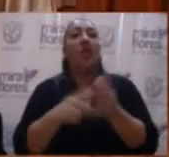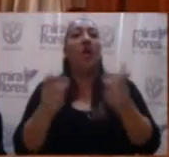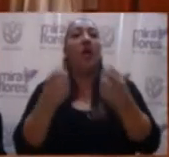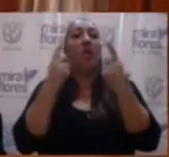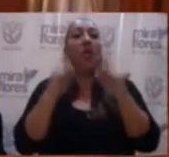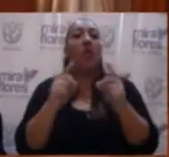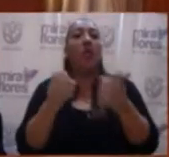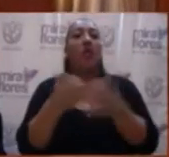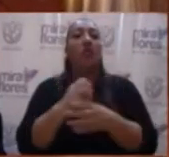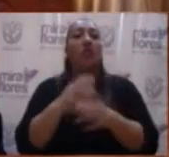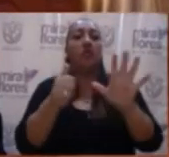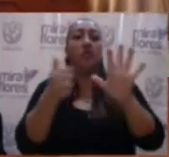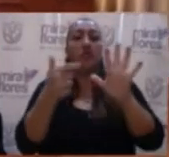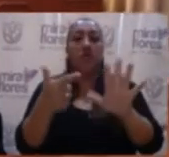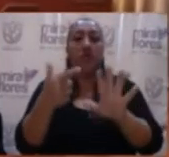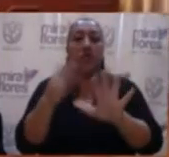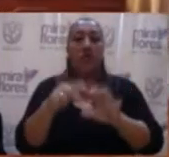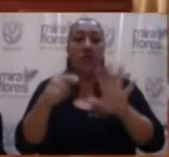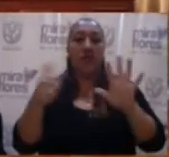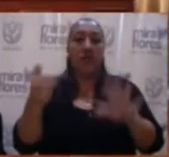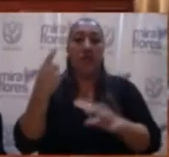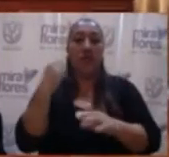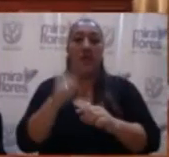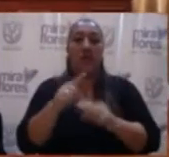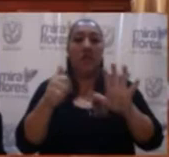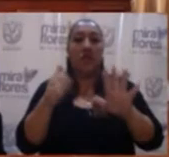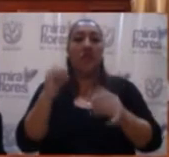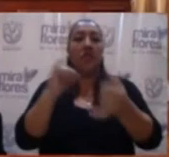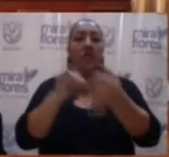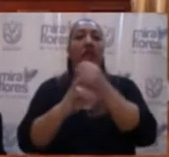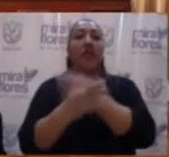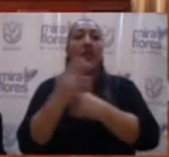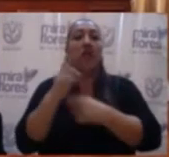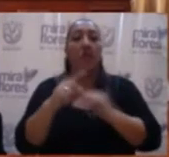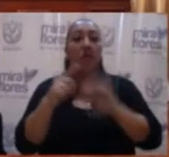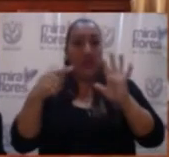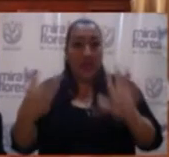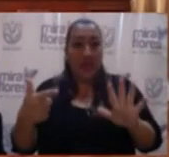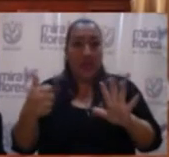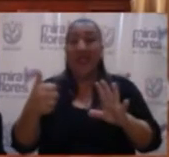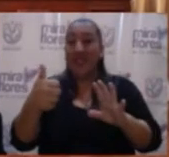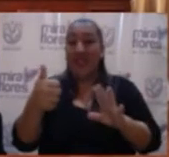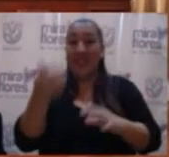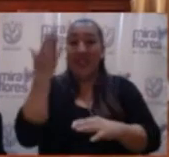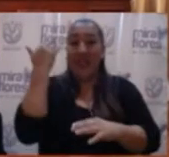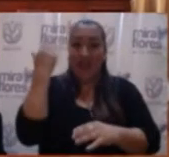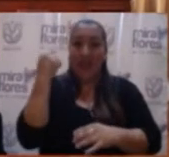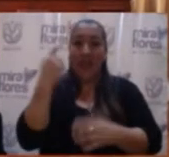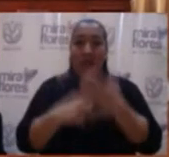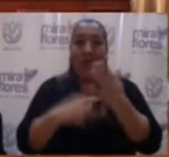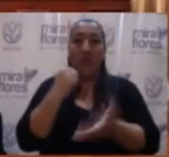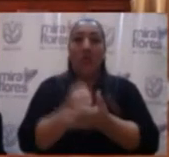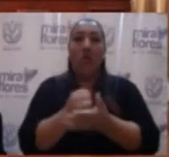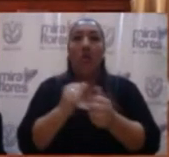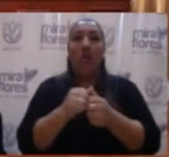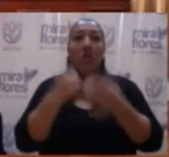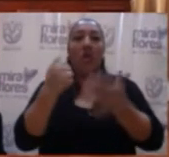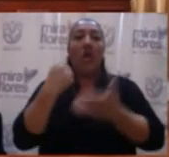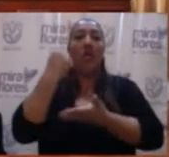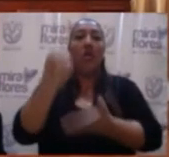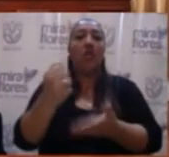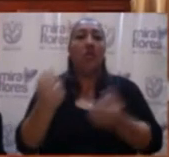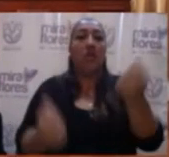Consejo 67-2016 de fecha 16 de septiembre de 2016 que aprobó otorgar en donación la unidad